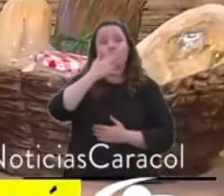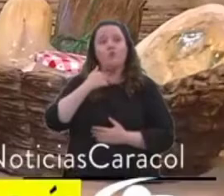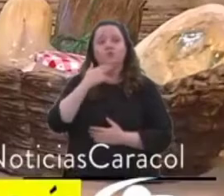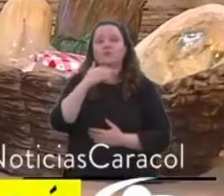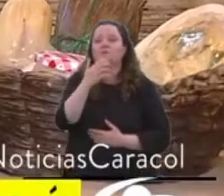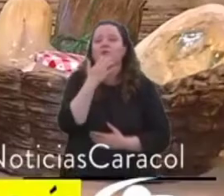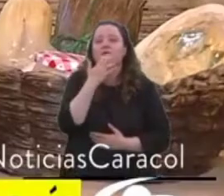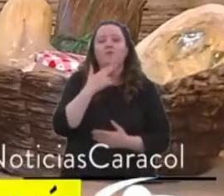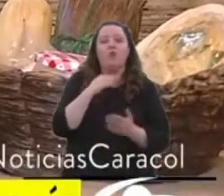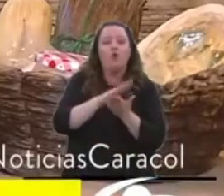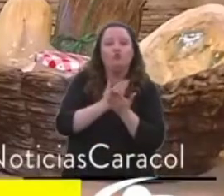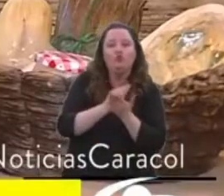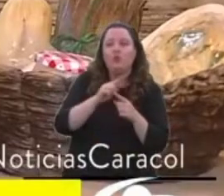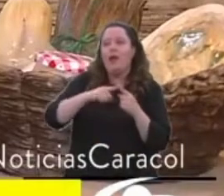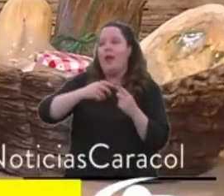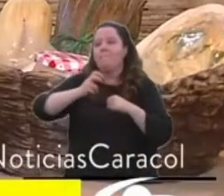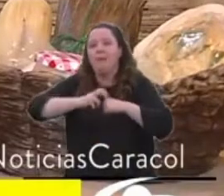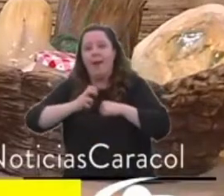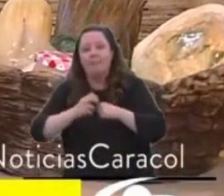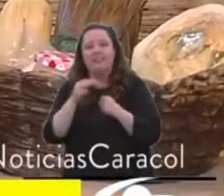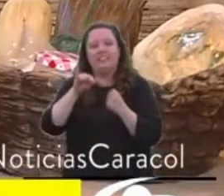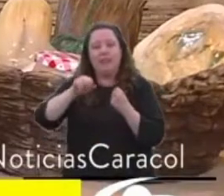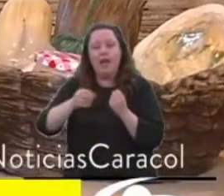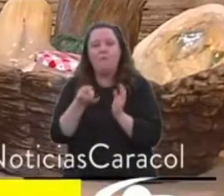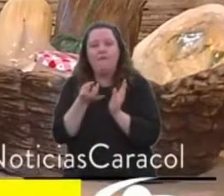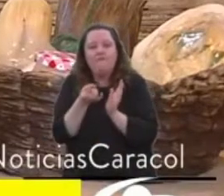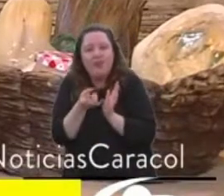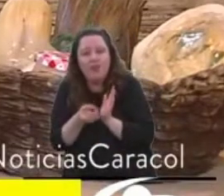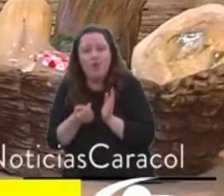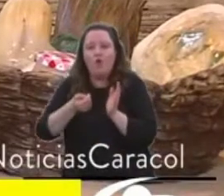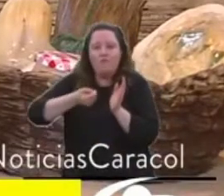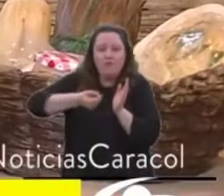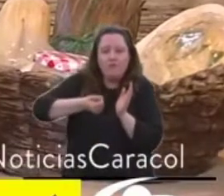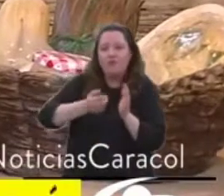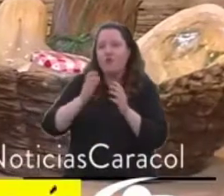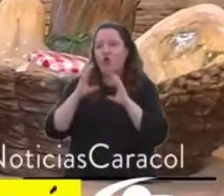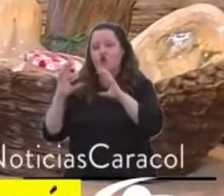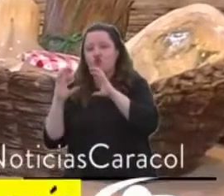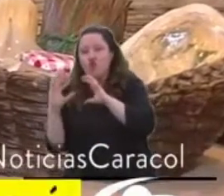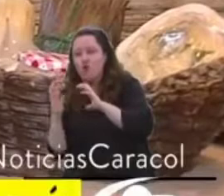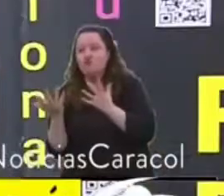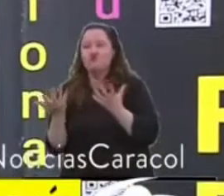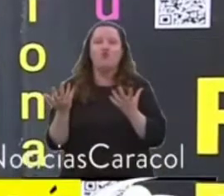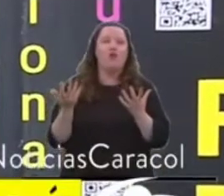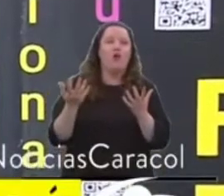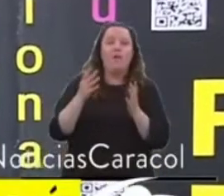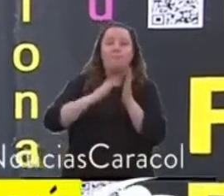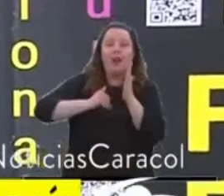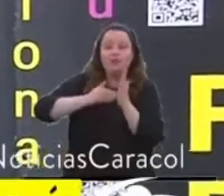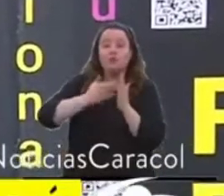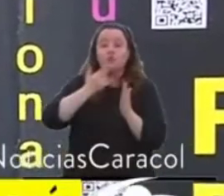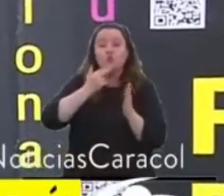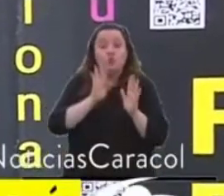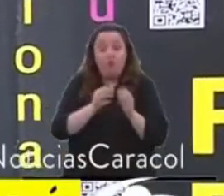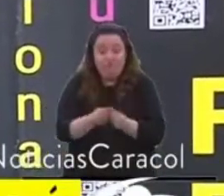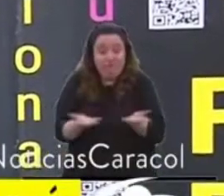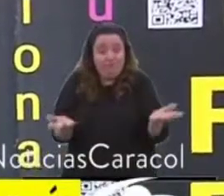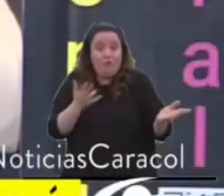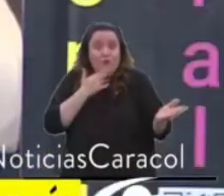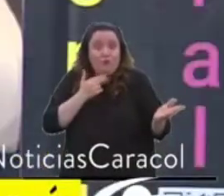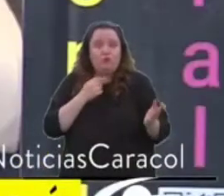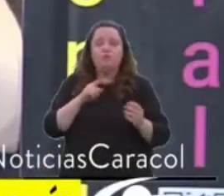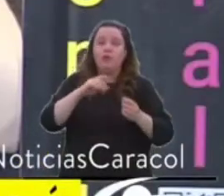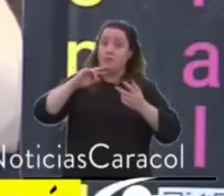ejemplo, dulce de yuca, de papa, de ñame, de frijol, dulce de coco, dulce de plátano. Una feria donde la